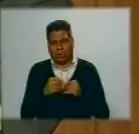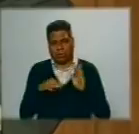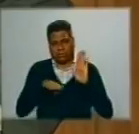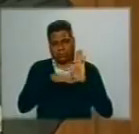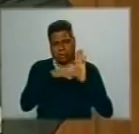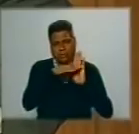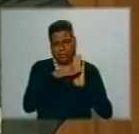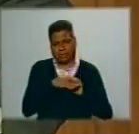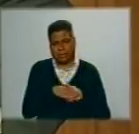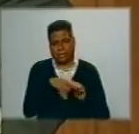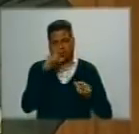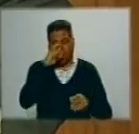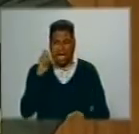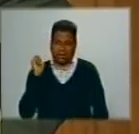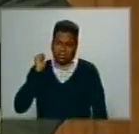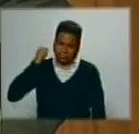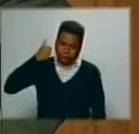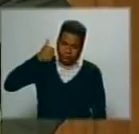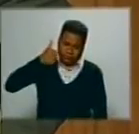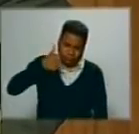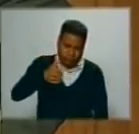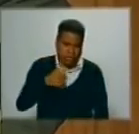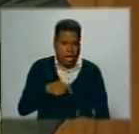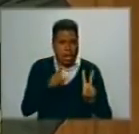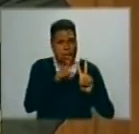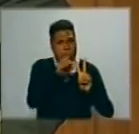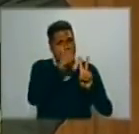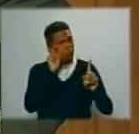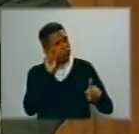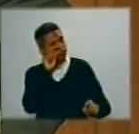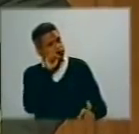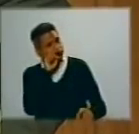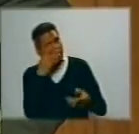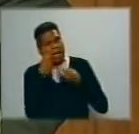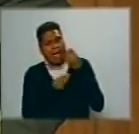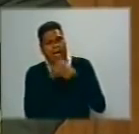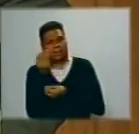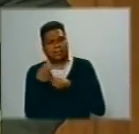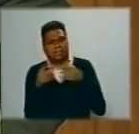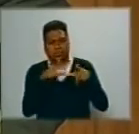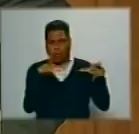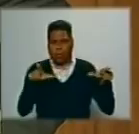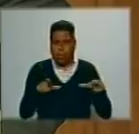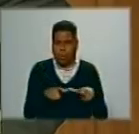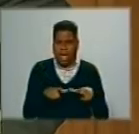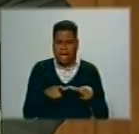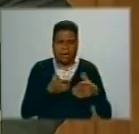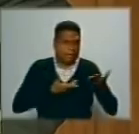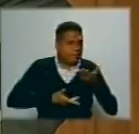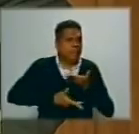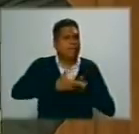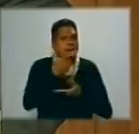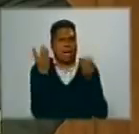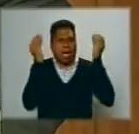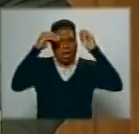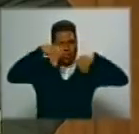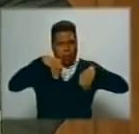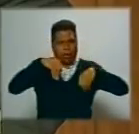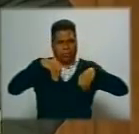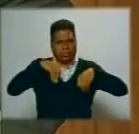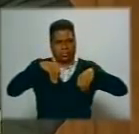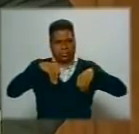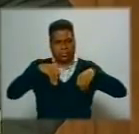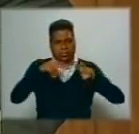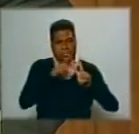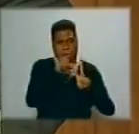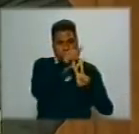estos años ambas perspectivas y generar espacios de entendimiento recíproco. Considerando